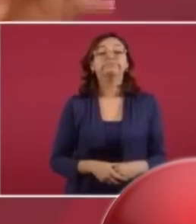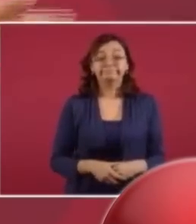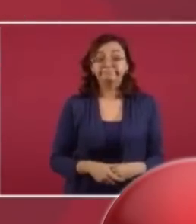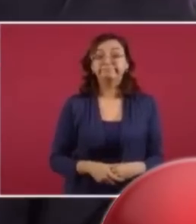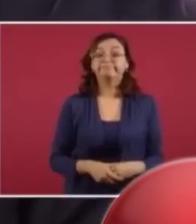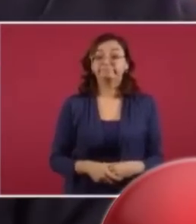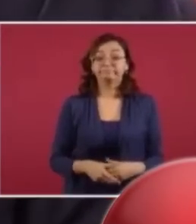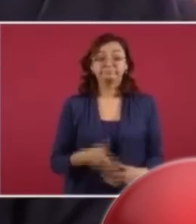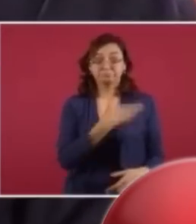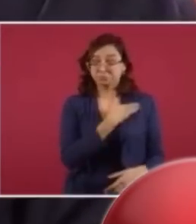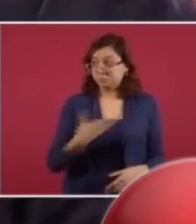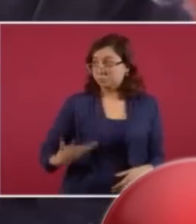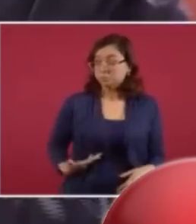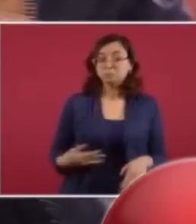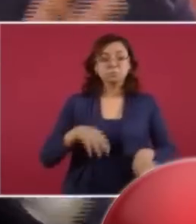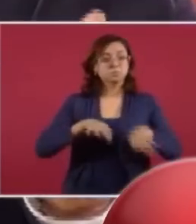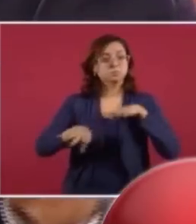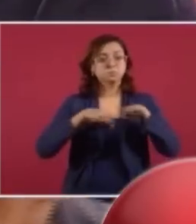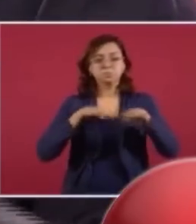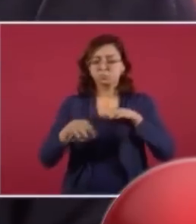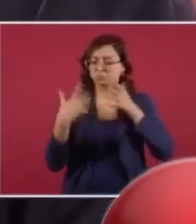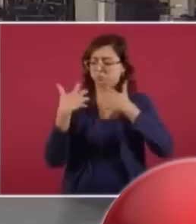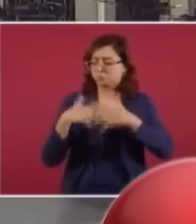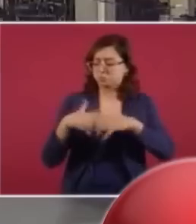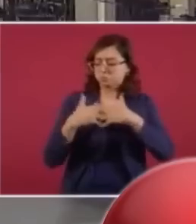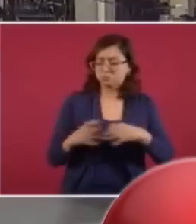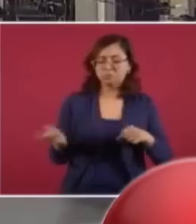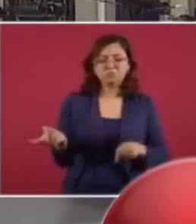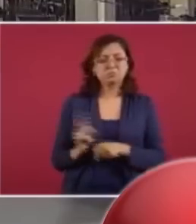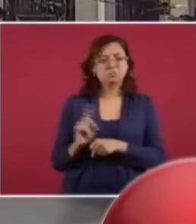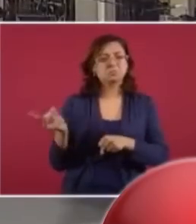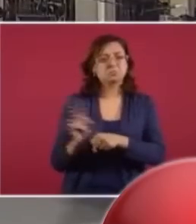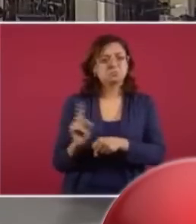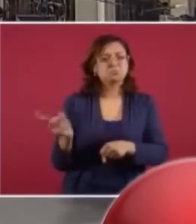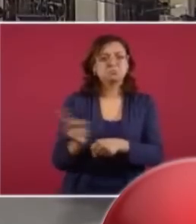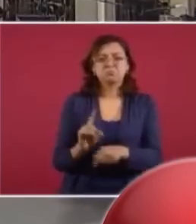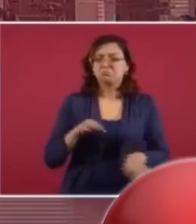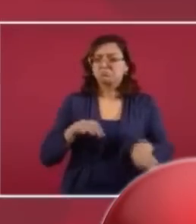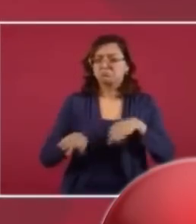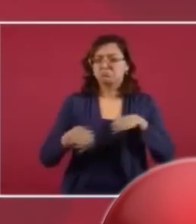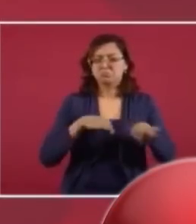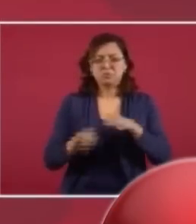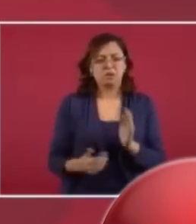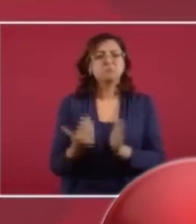funciona la presidencia, trabajamos todos los días.